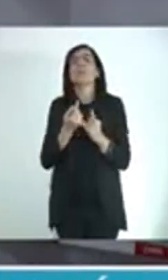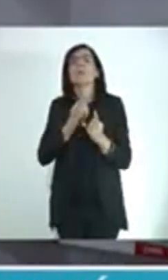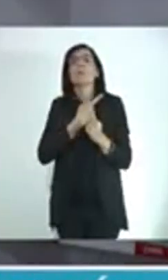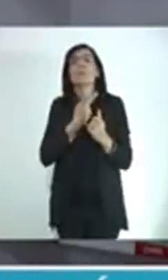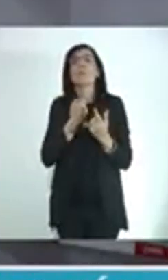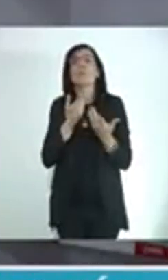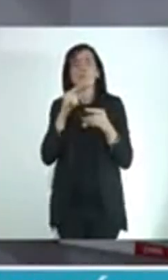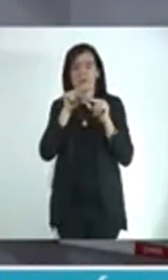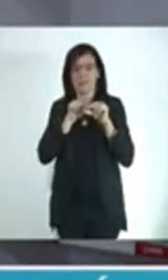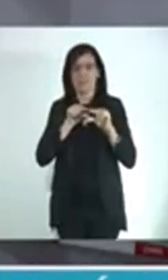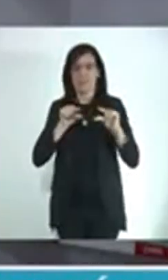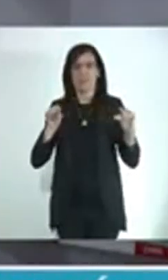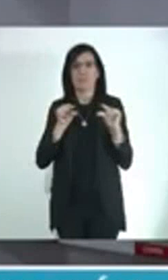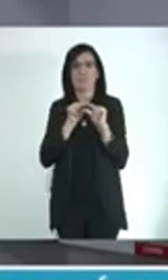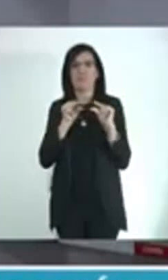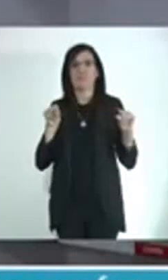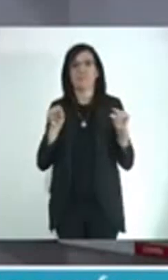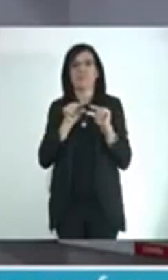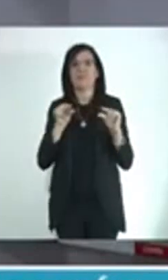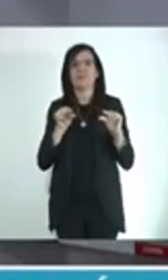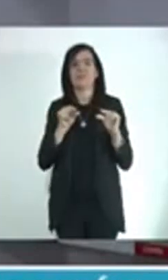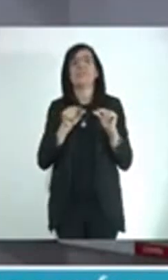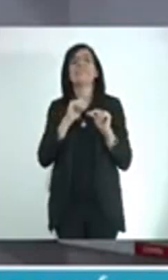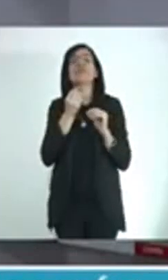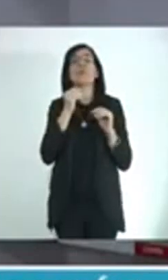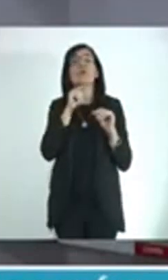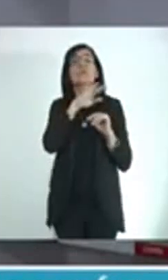ver en el pie de pantalla,